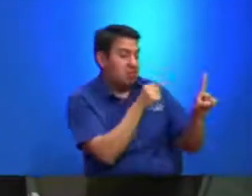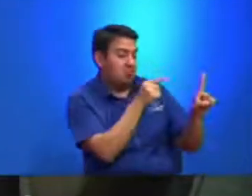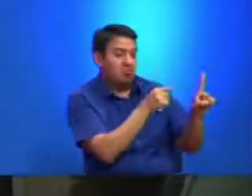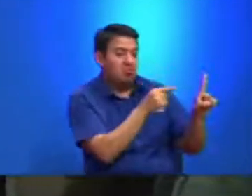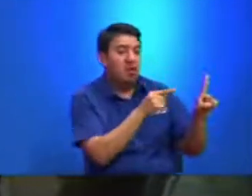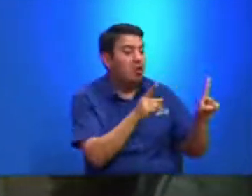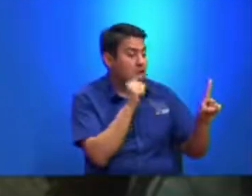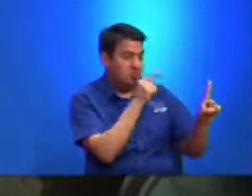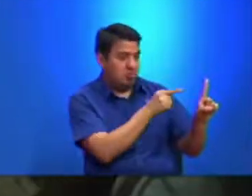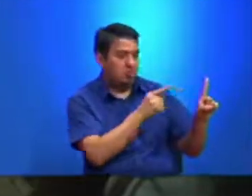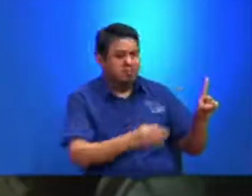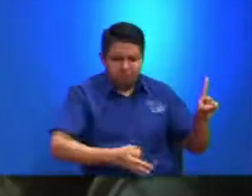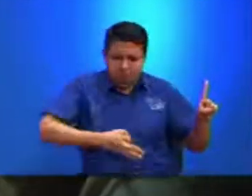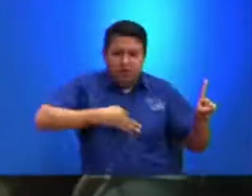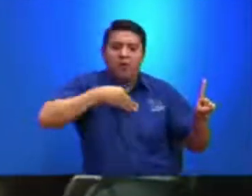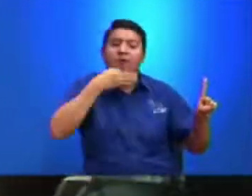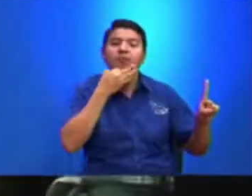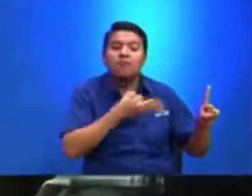apellido, no?